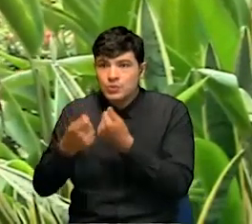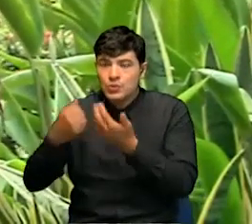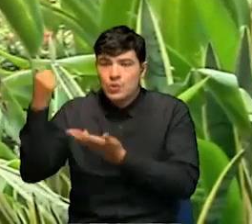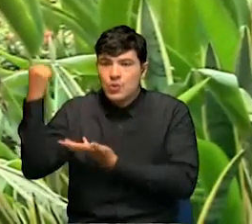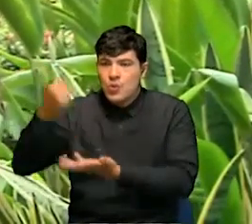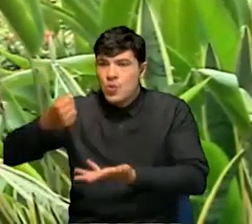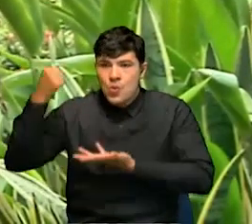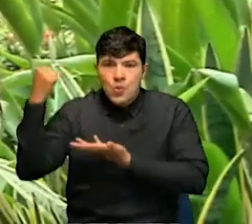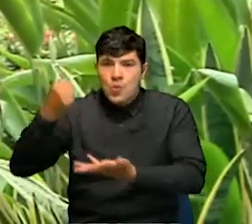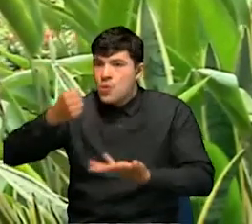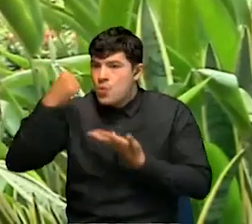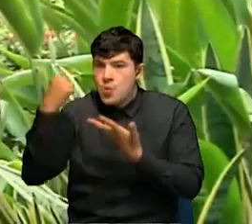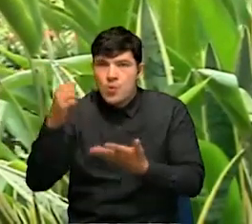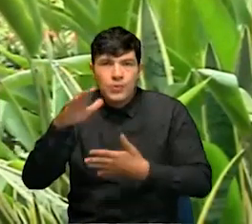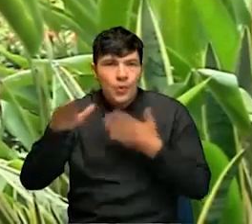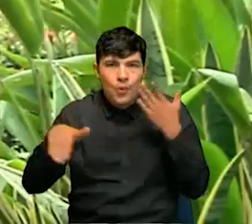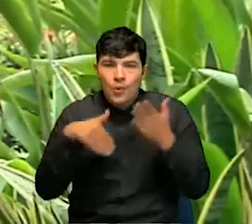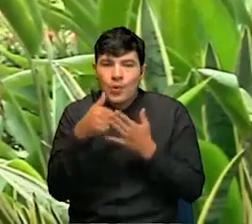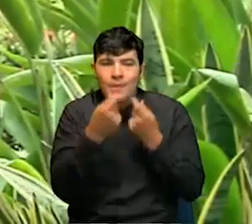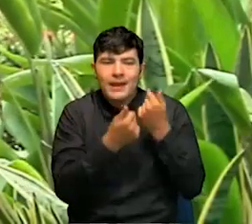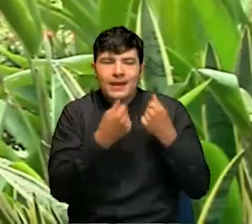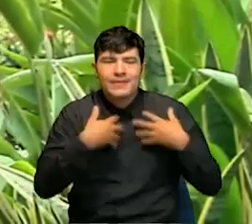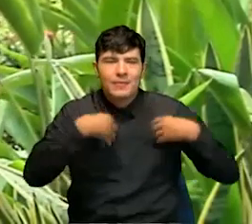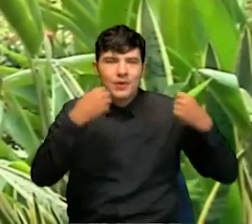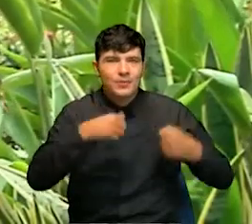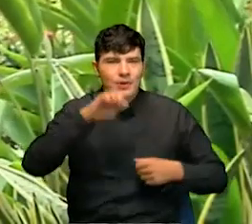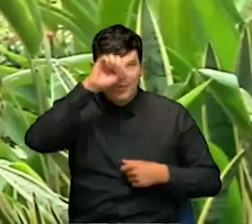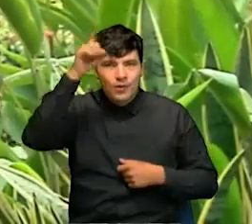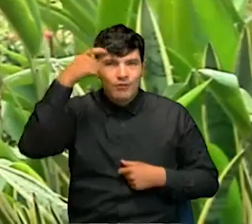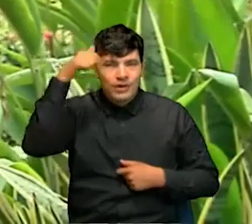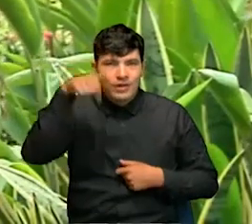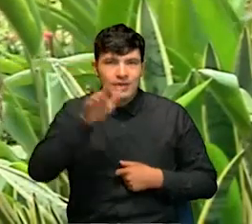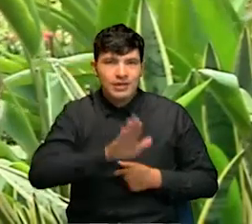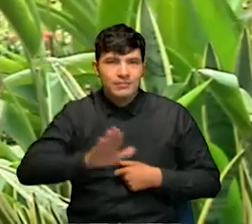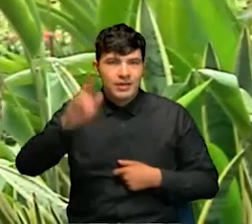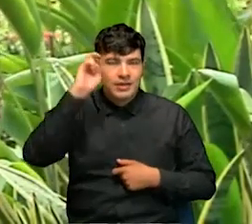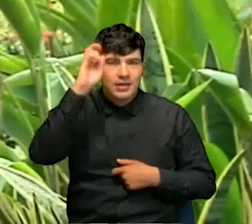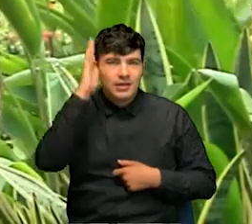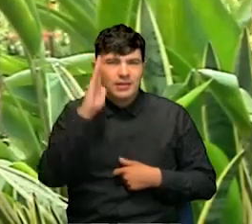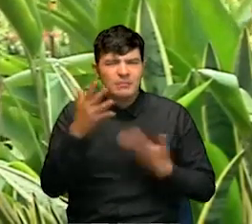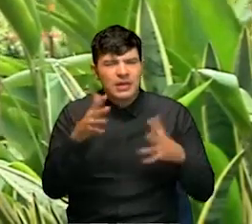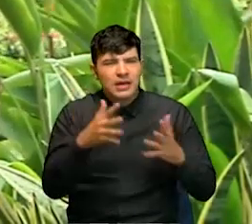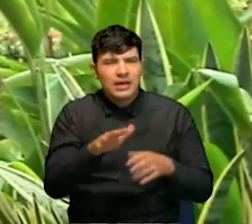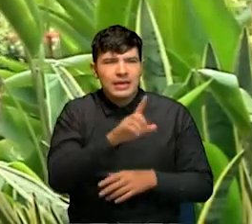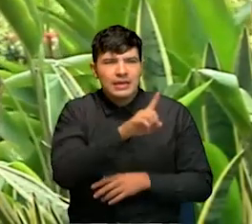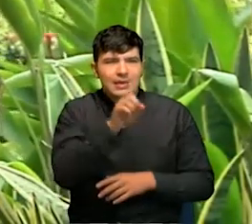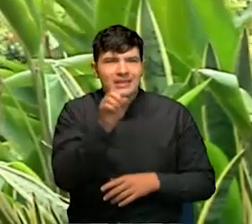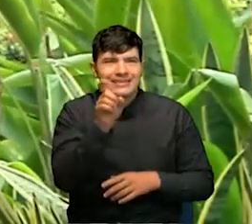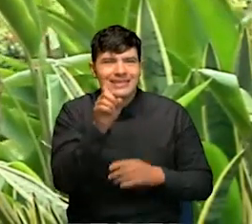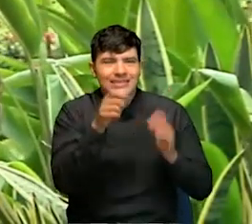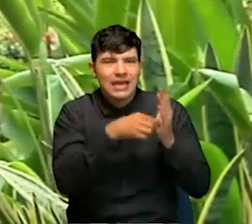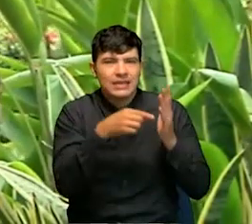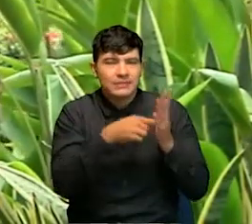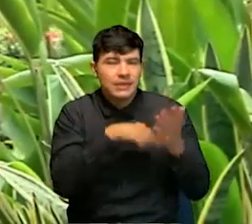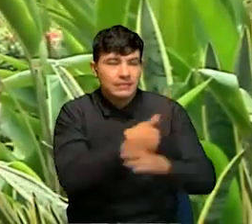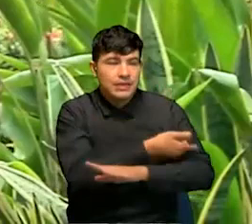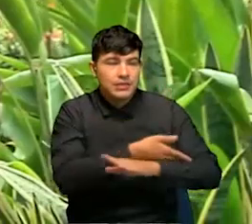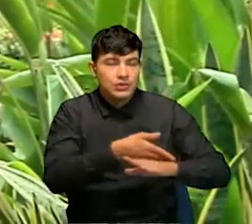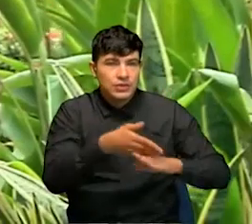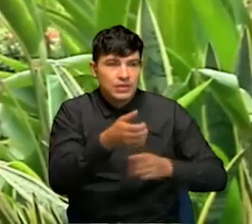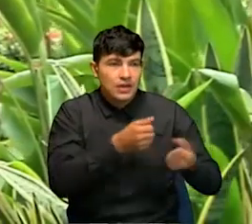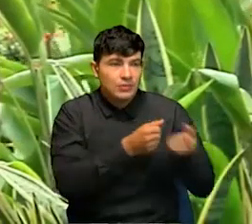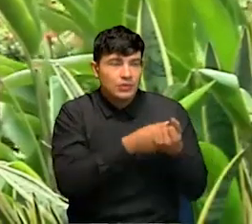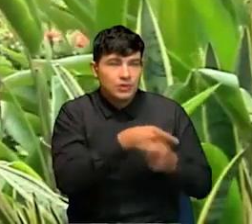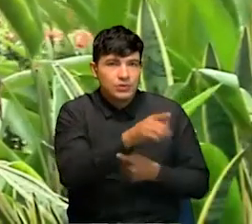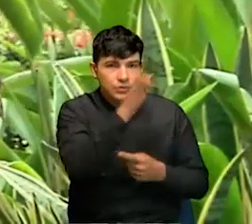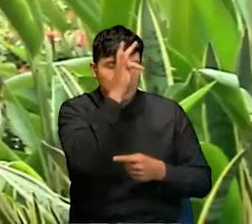anunció todas son los recursos de la gobernación estamos hablando del orden de los 16.000 millones de pesos para hospitales y 40